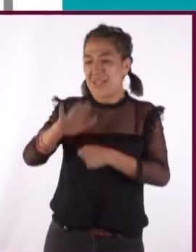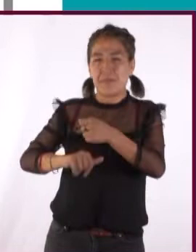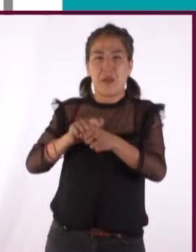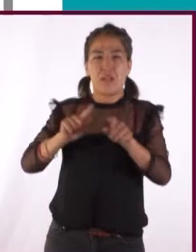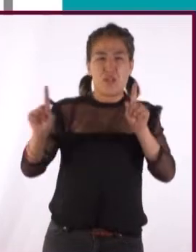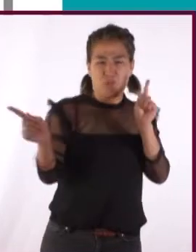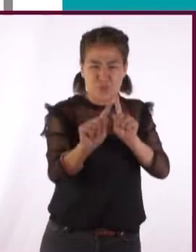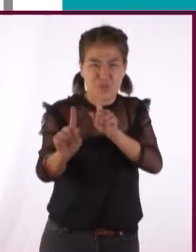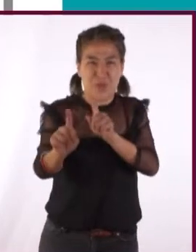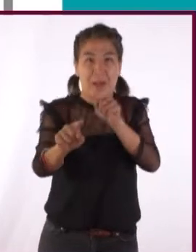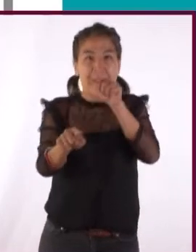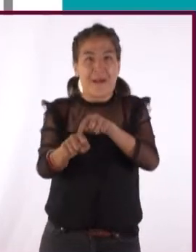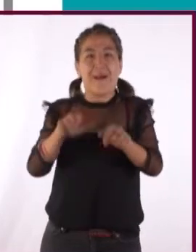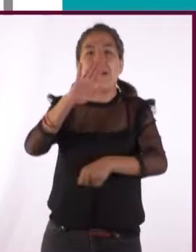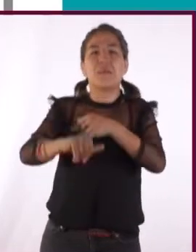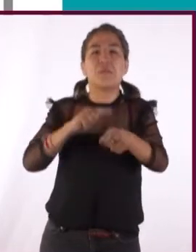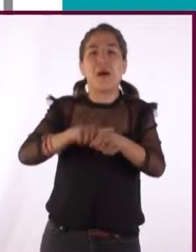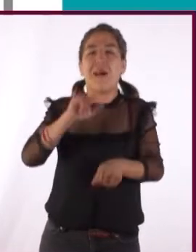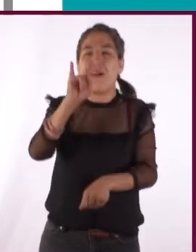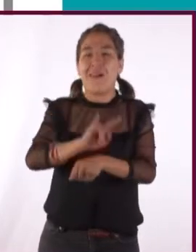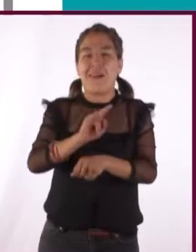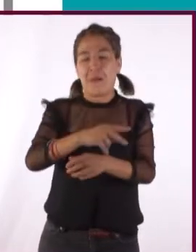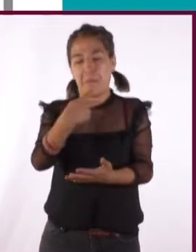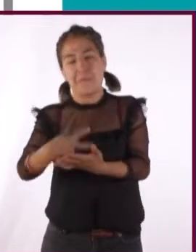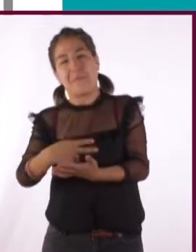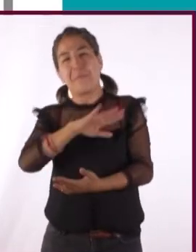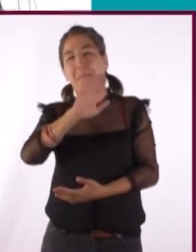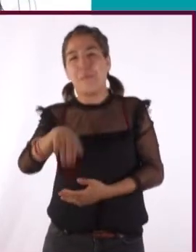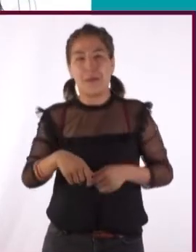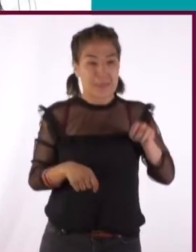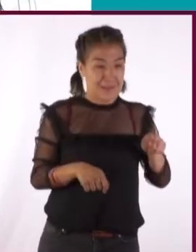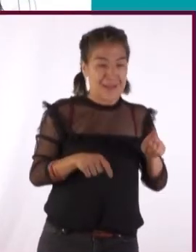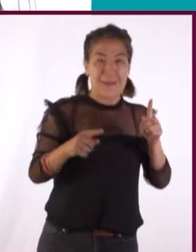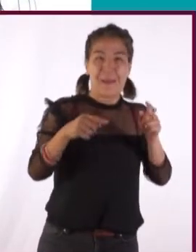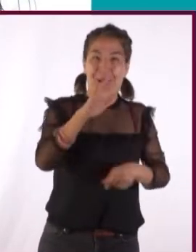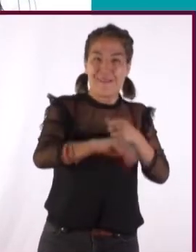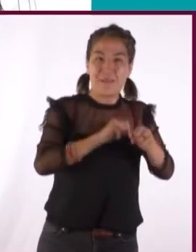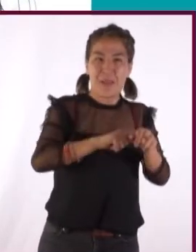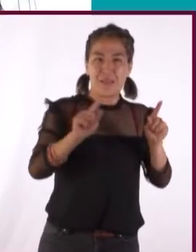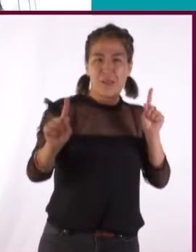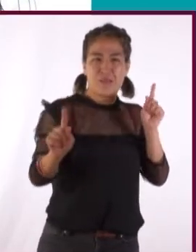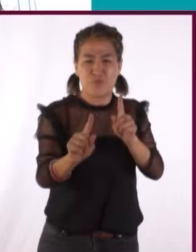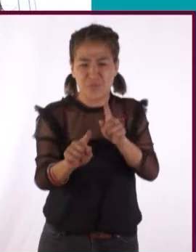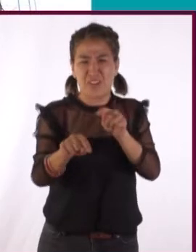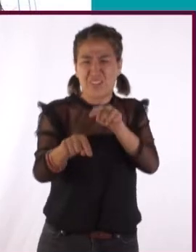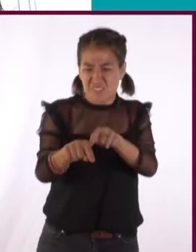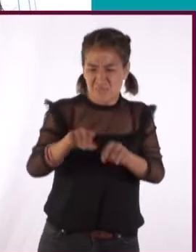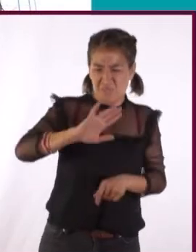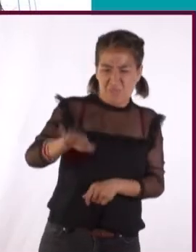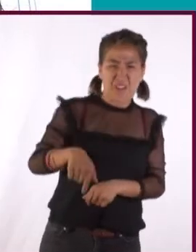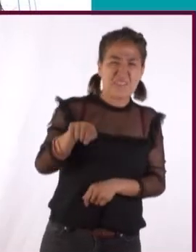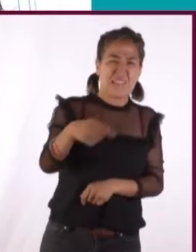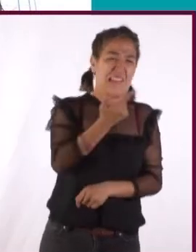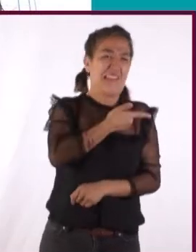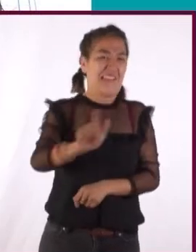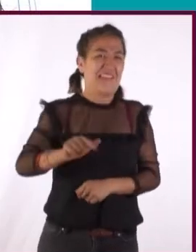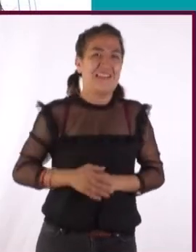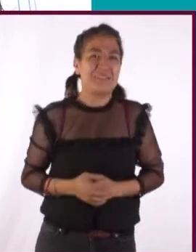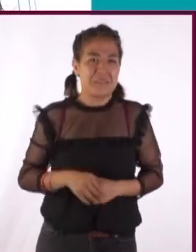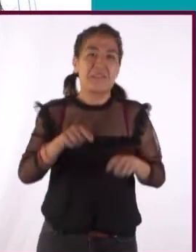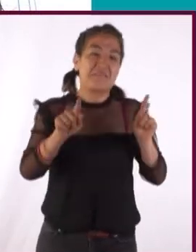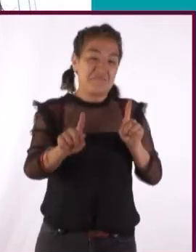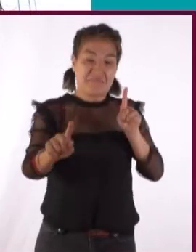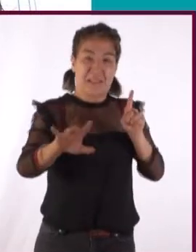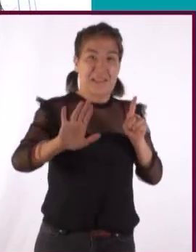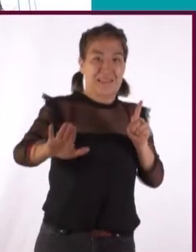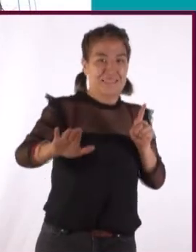muerto, ¿no? Entonces al animal que lo está persiguiendo, no le gustan los animales muertos y por lo tanto,